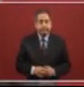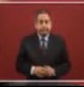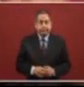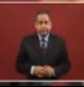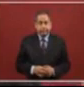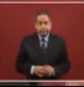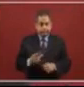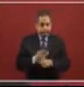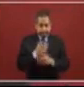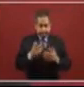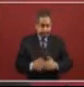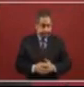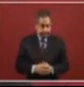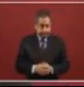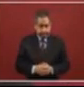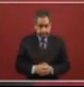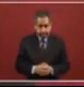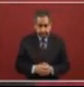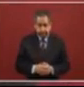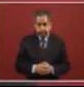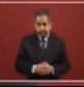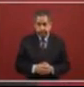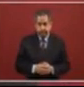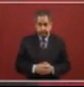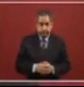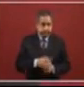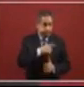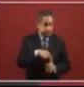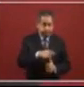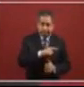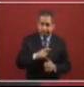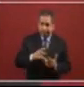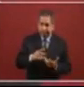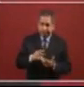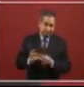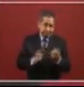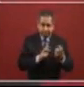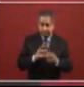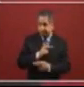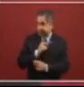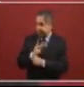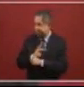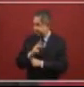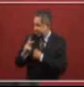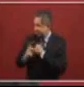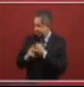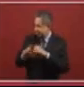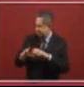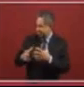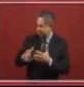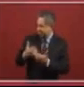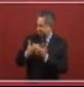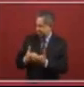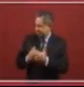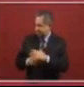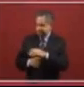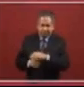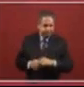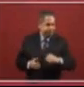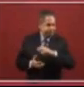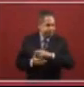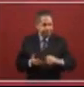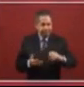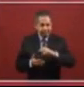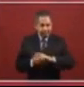Lo que pasa que tenía tanto la nación que no alcanzaron